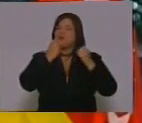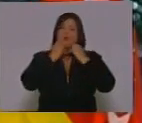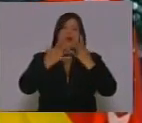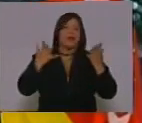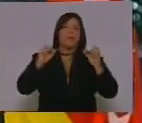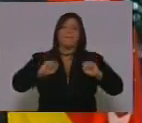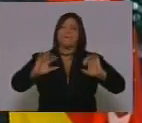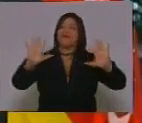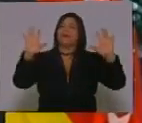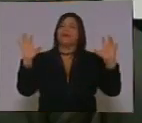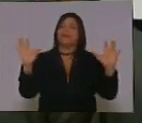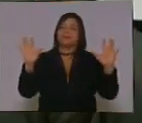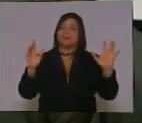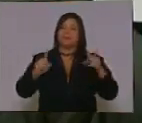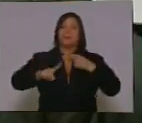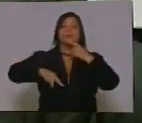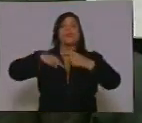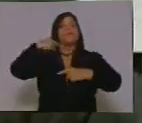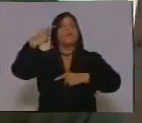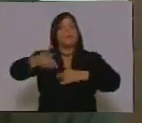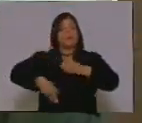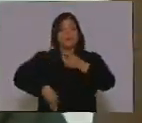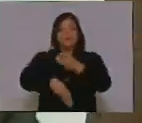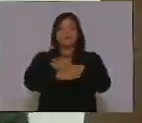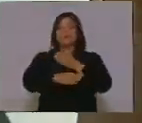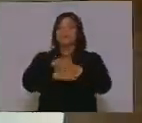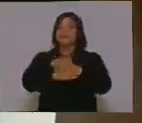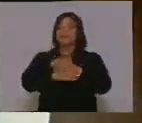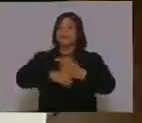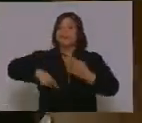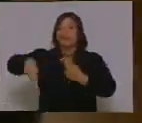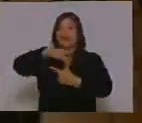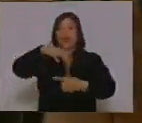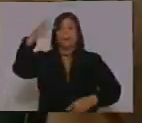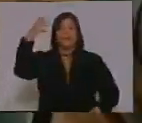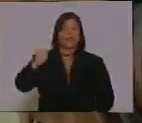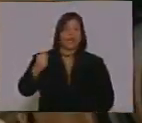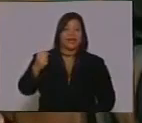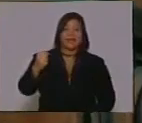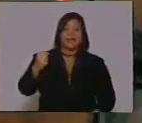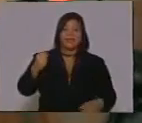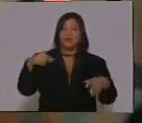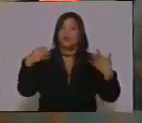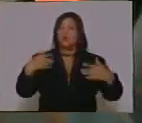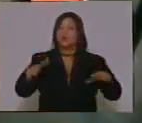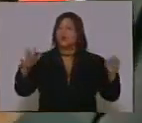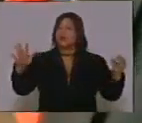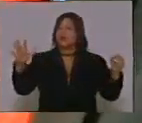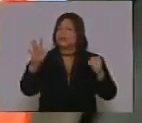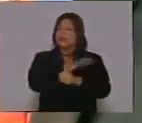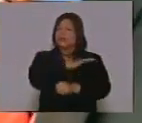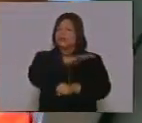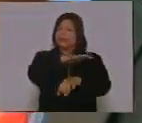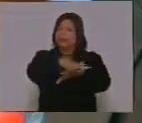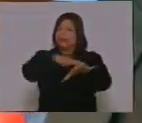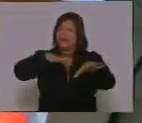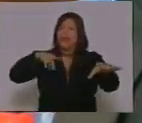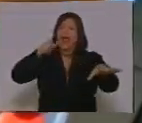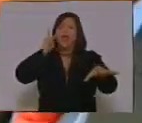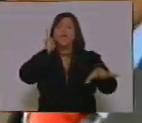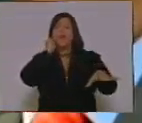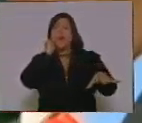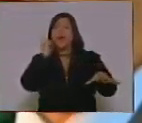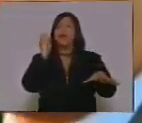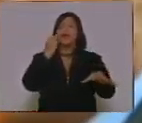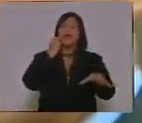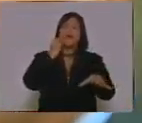cierre de campaña. Y luego nos fuimos a la Redoma de Petare, y eso estaba lleno de juventud, de mujeres,